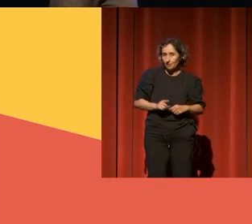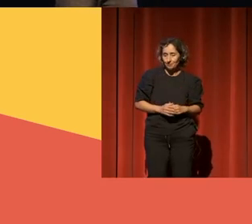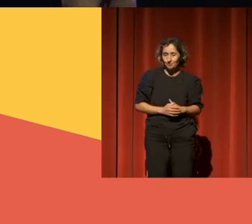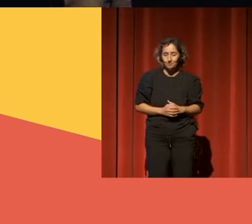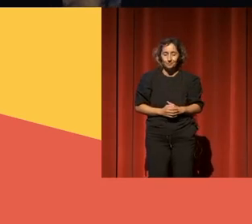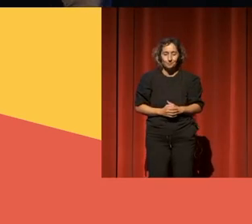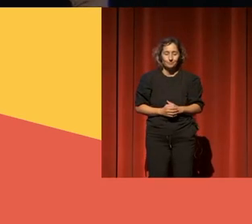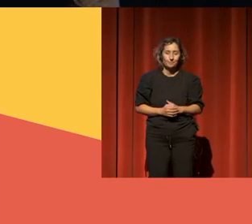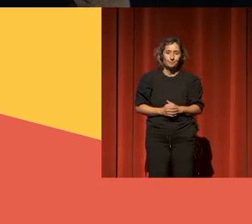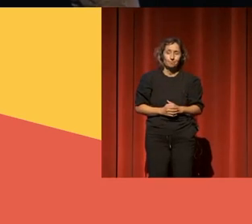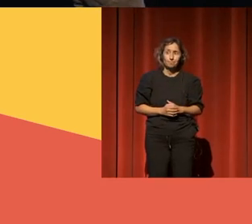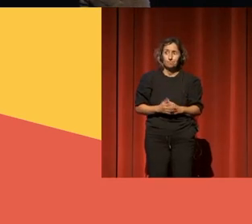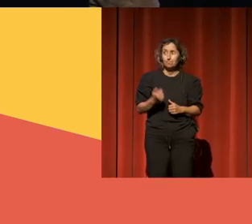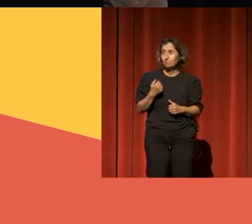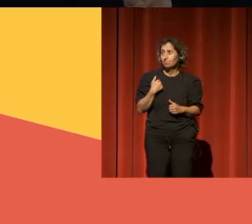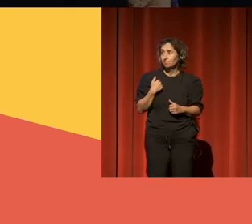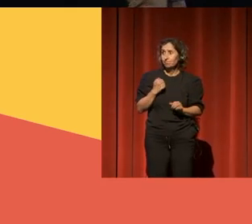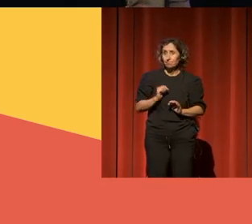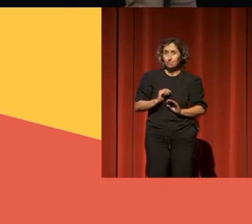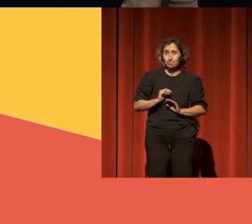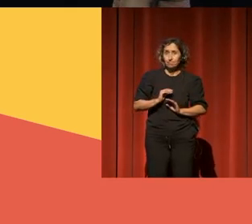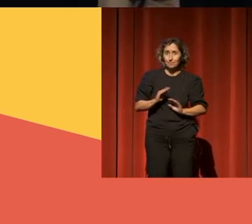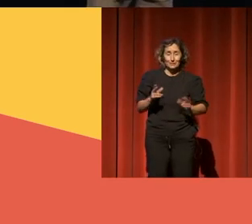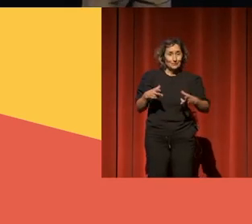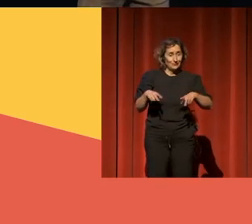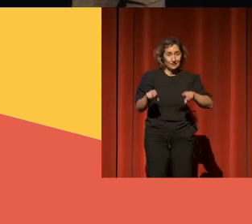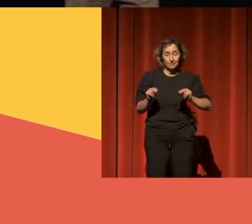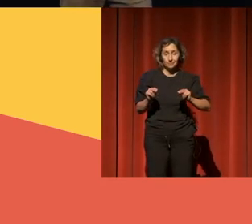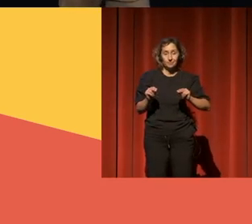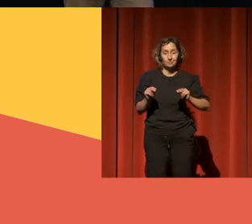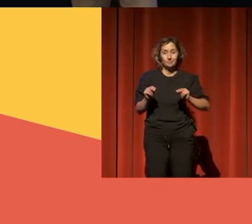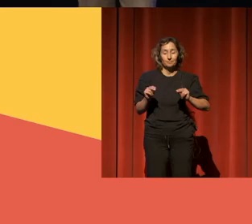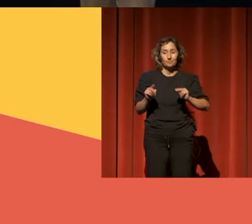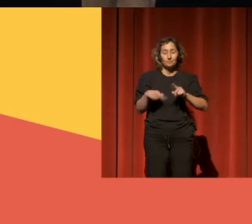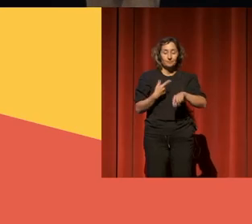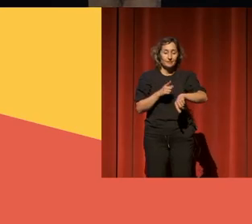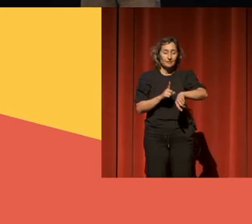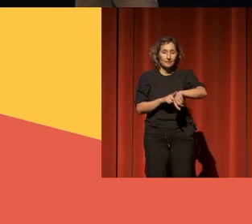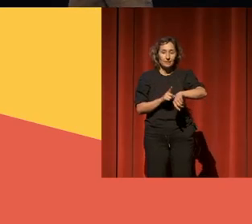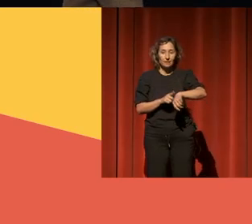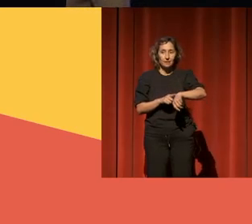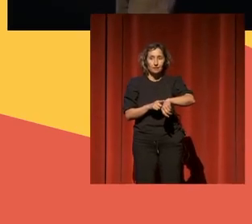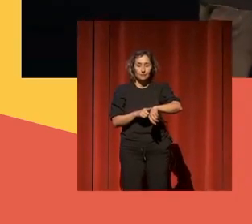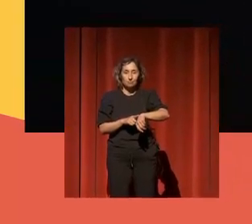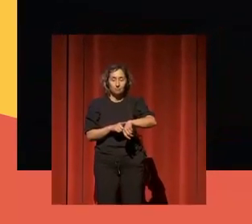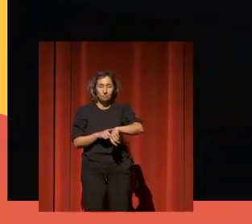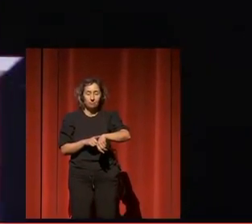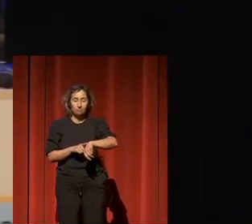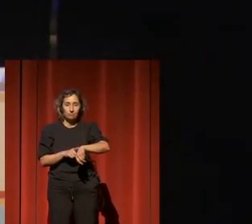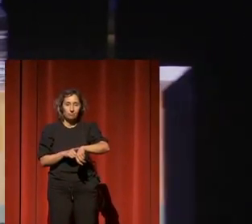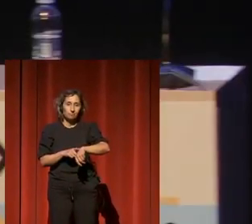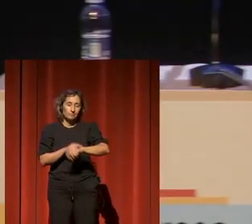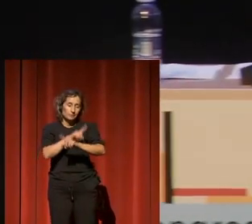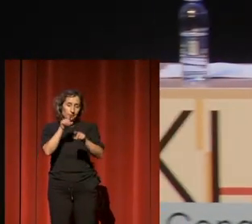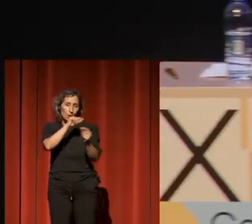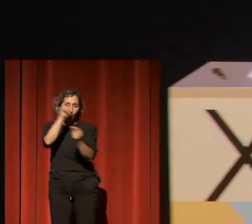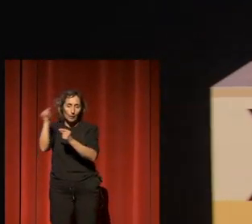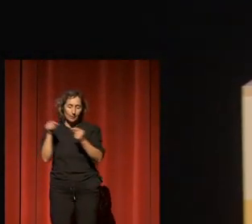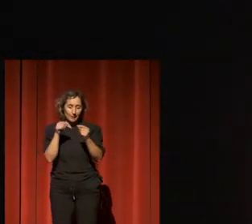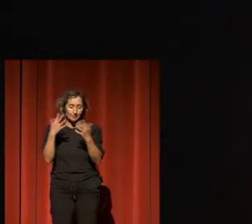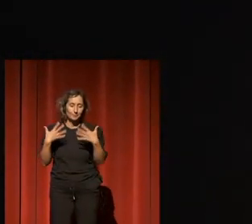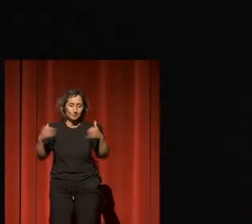vale con esto yo ya paro aquí y dejamos un espacio un pequeño espacio de debate